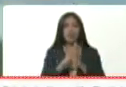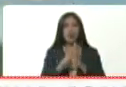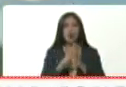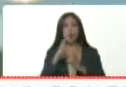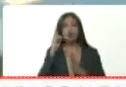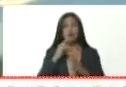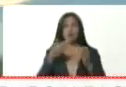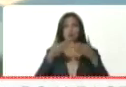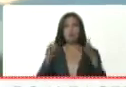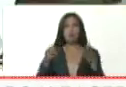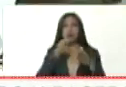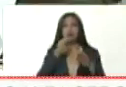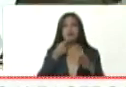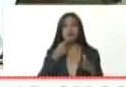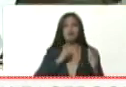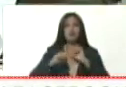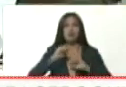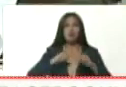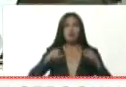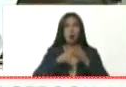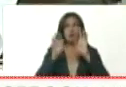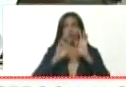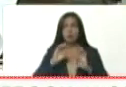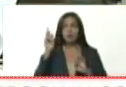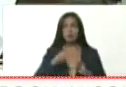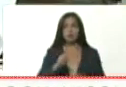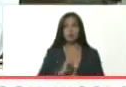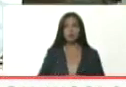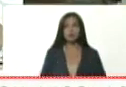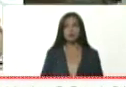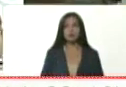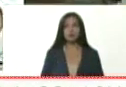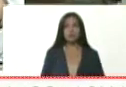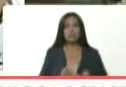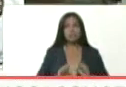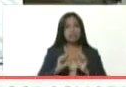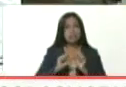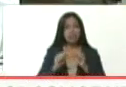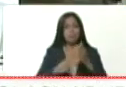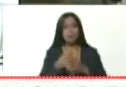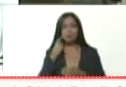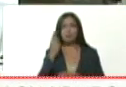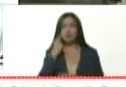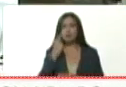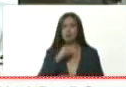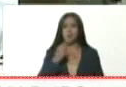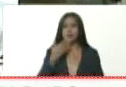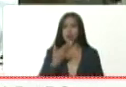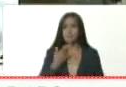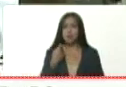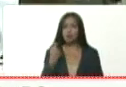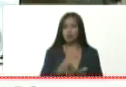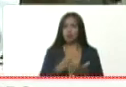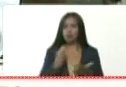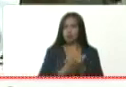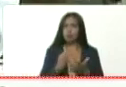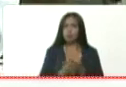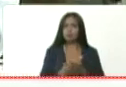amplio bonito moderno y seguir avanzando siguiente me estás pidiendo recursos